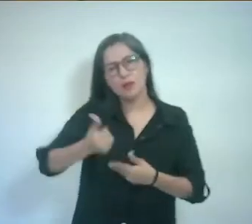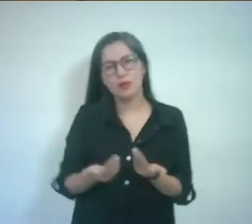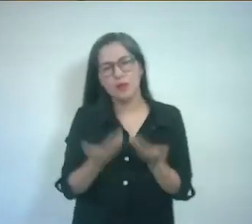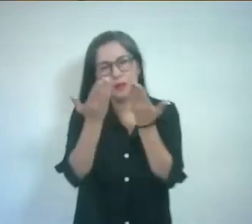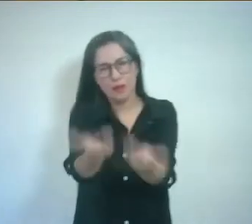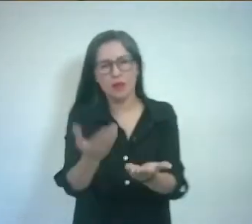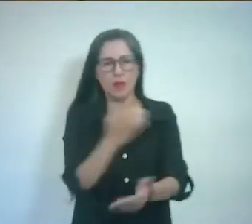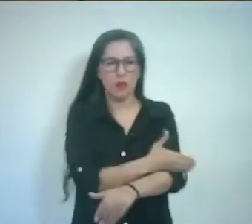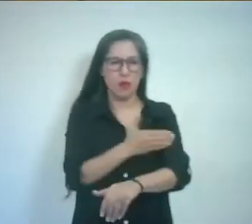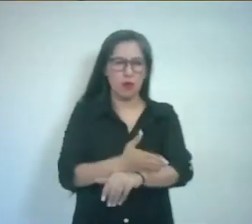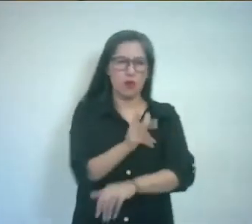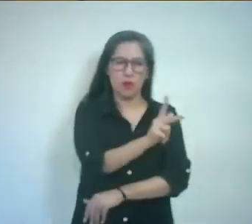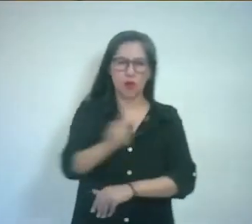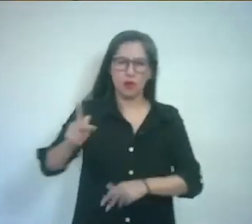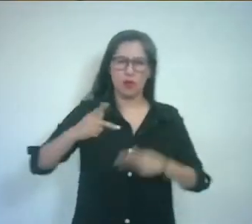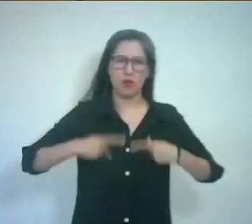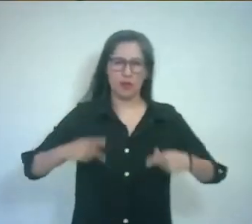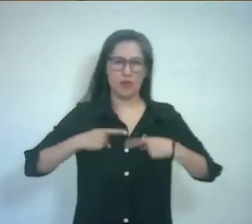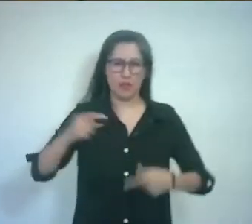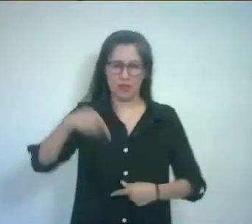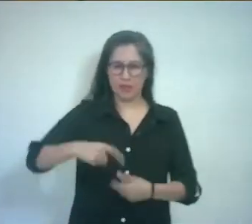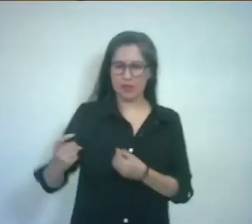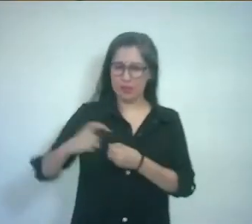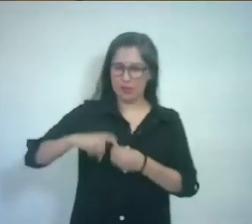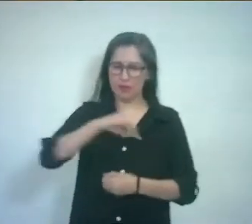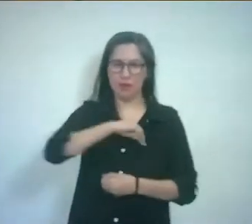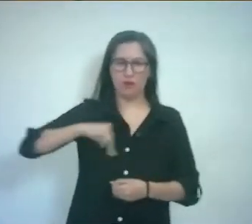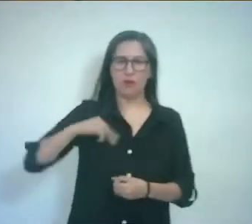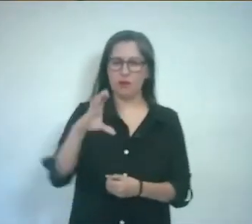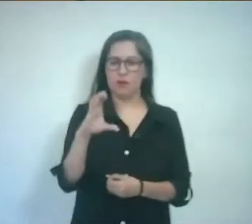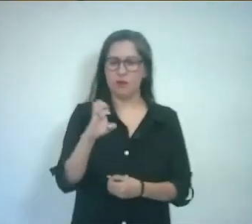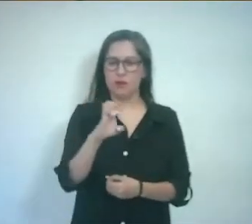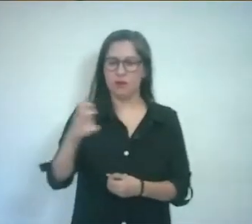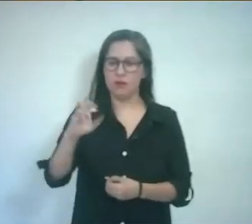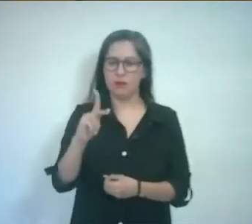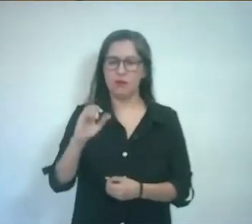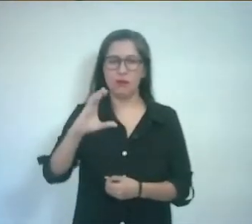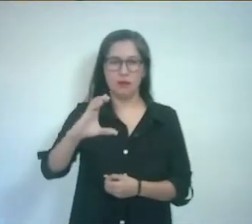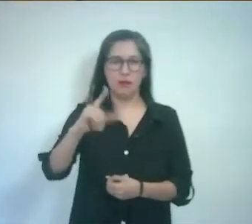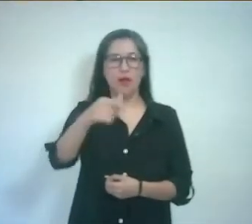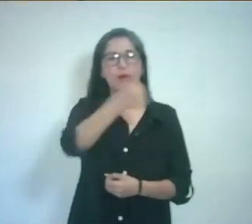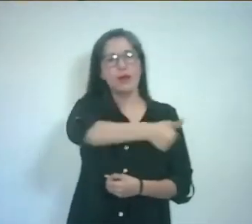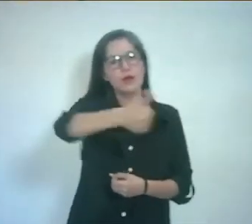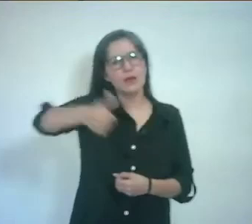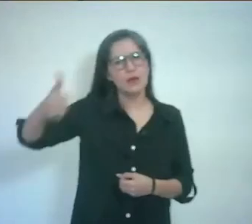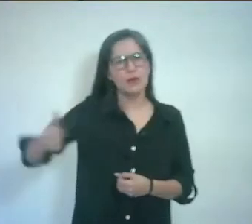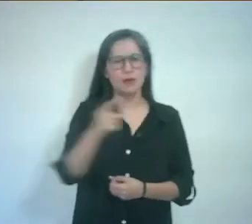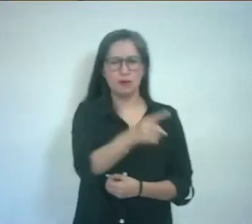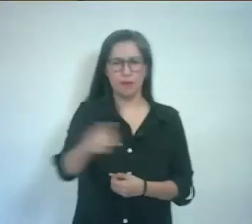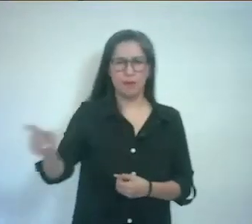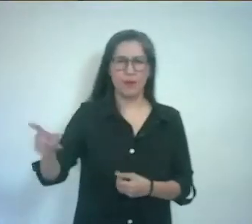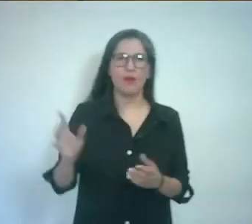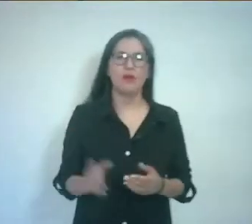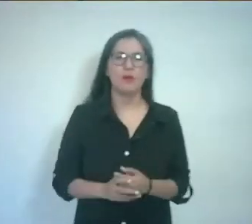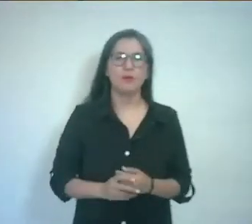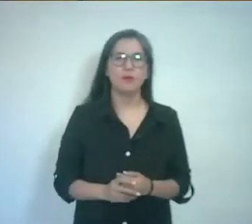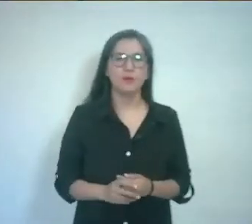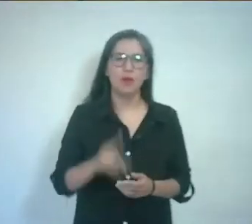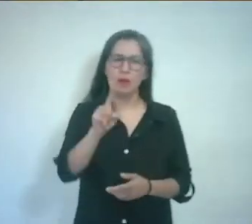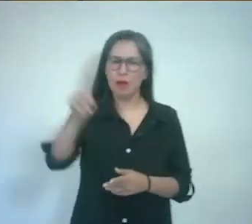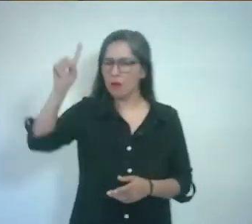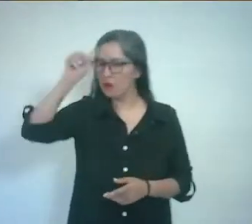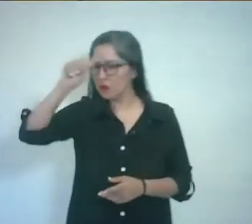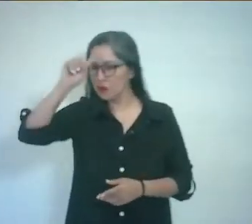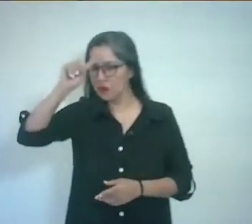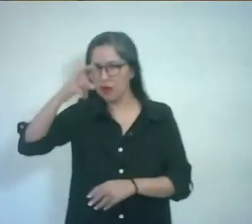compañeras y compañeros integrantes de este organismo electoral, a cada una y uno de ustedes, desde las consejerías